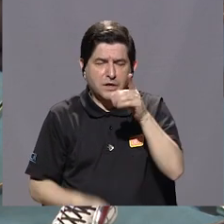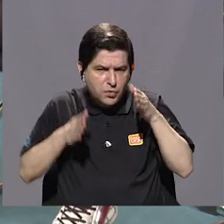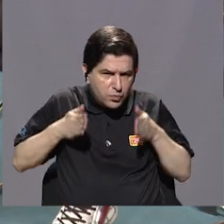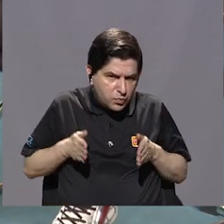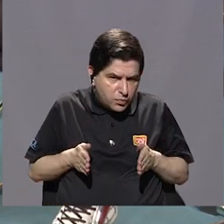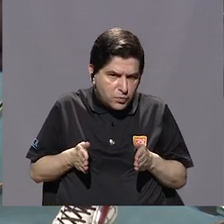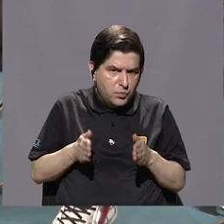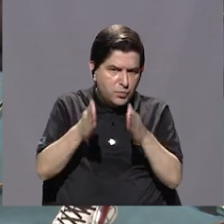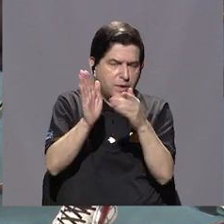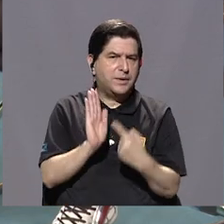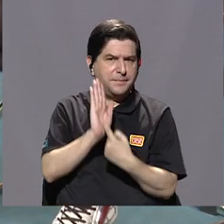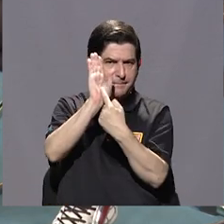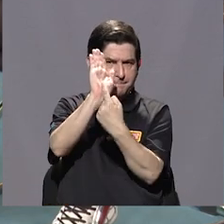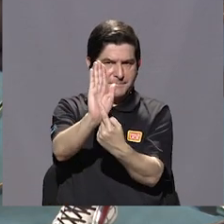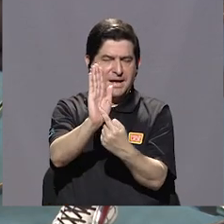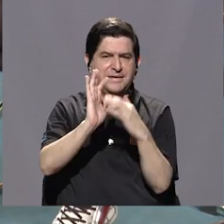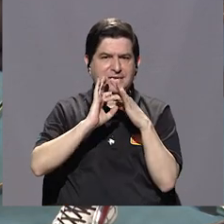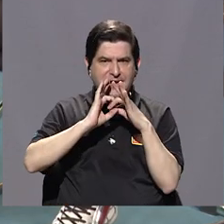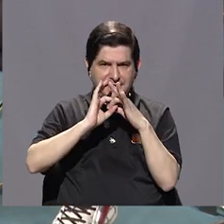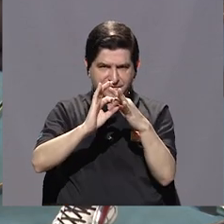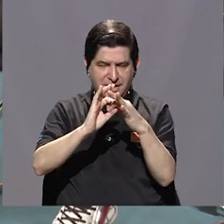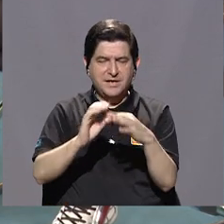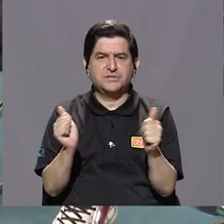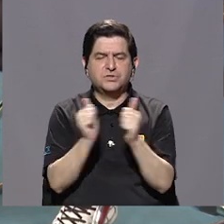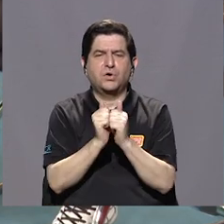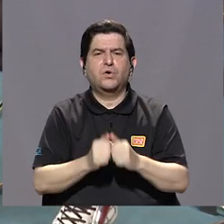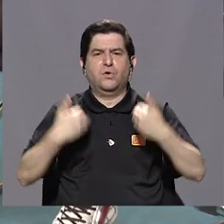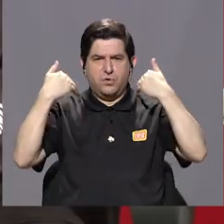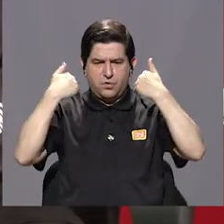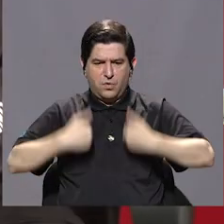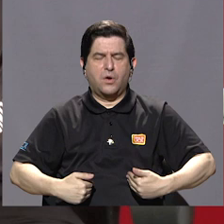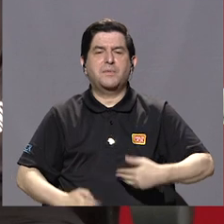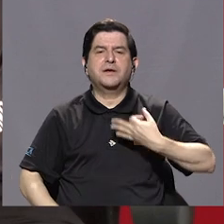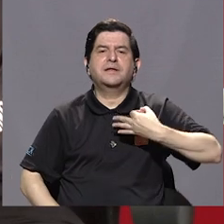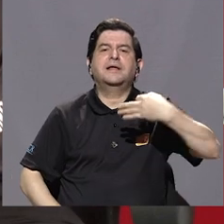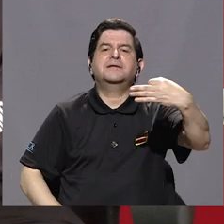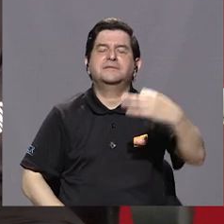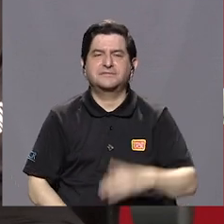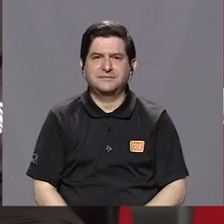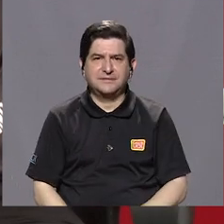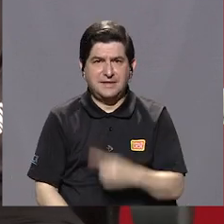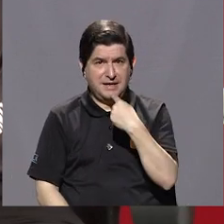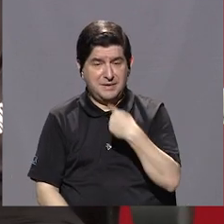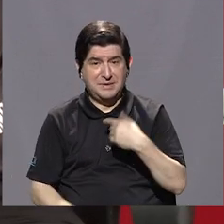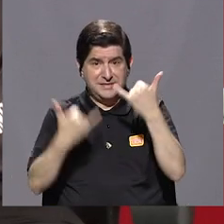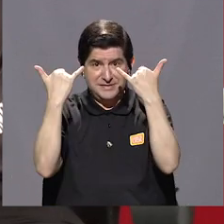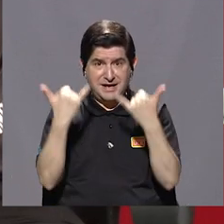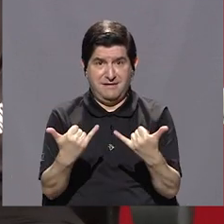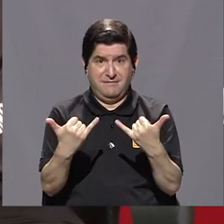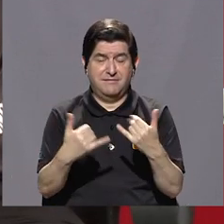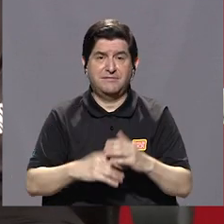que marca una relación con las humanidades todos los días. Y usted me decía que ahora